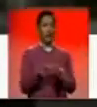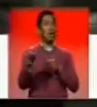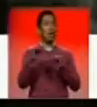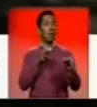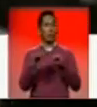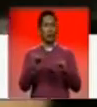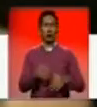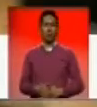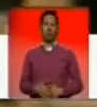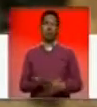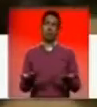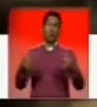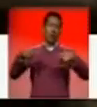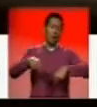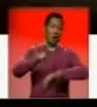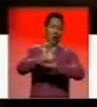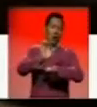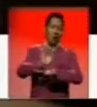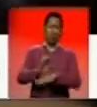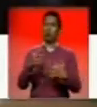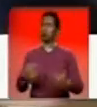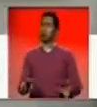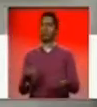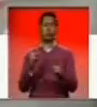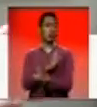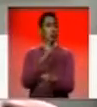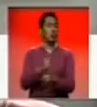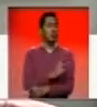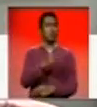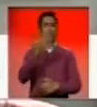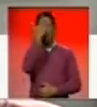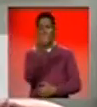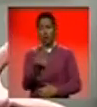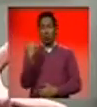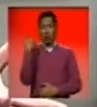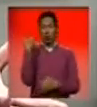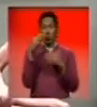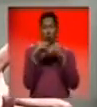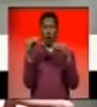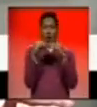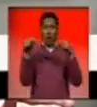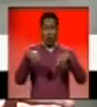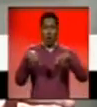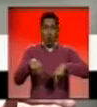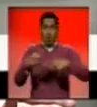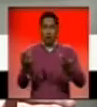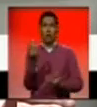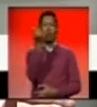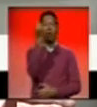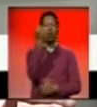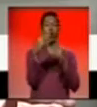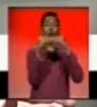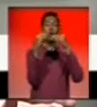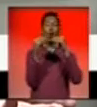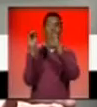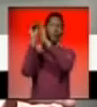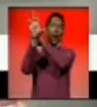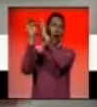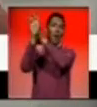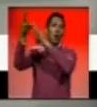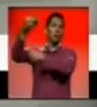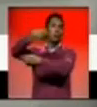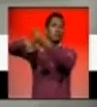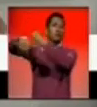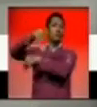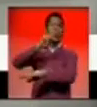a países como Ecuador, que están dolarizados. Del momento que algunos capitales ecuatorianos deciden invertirse,